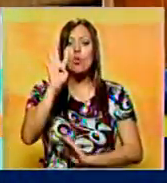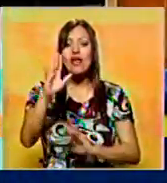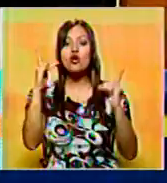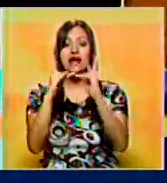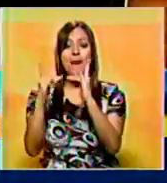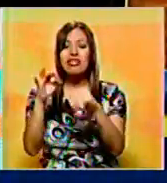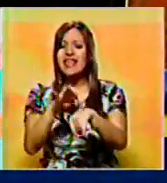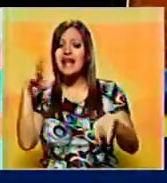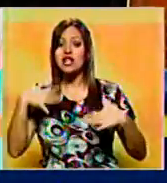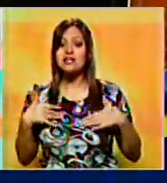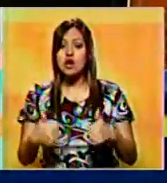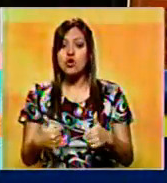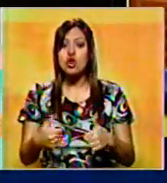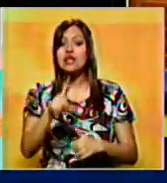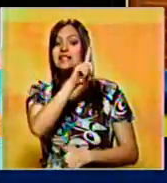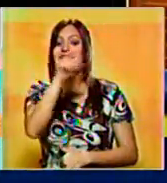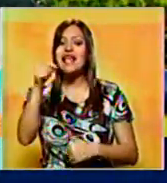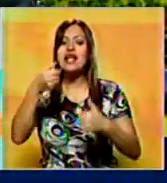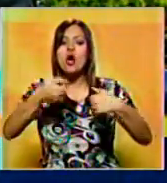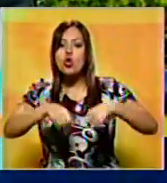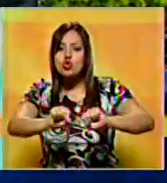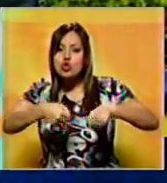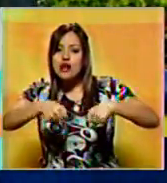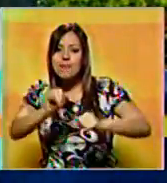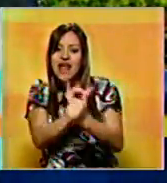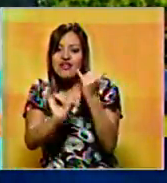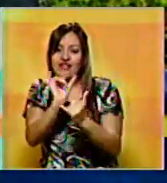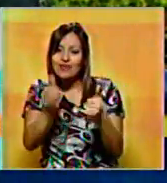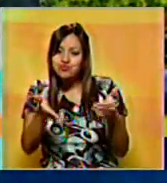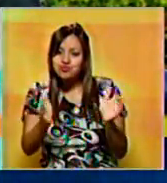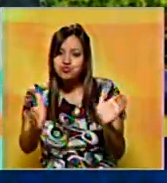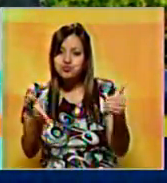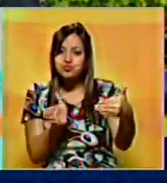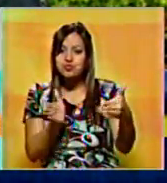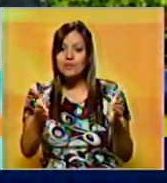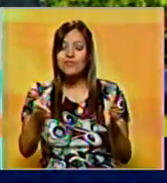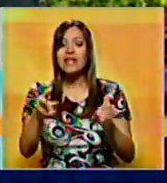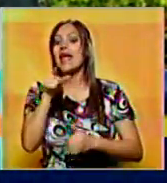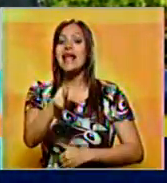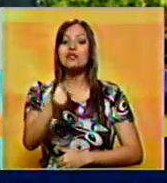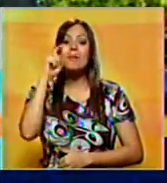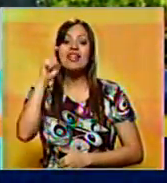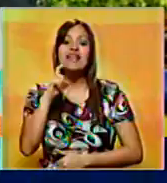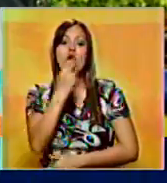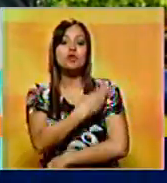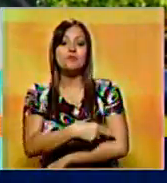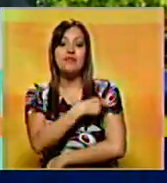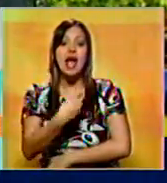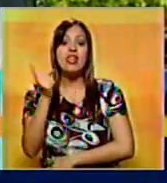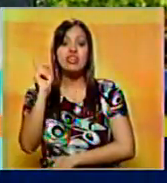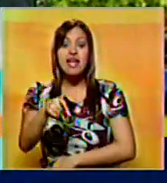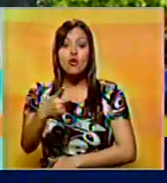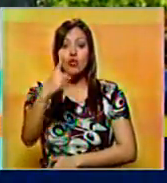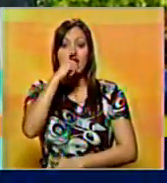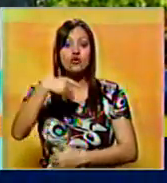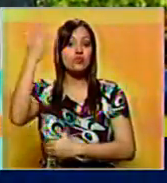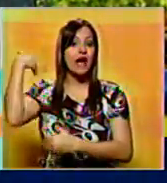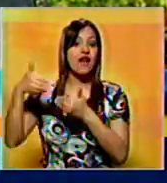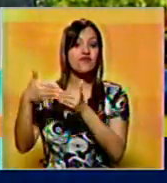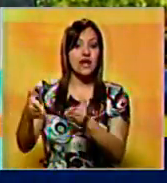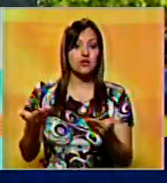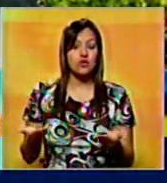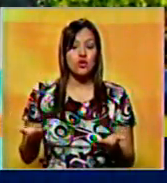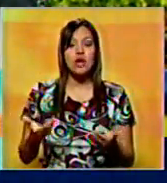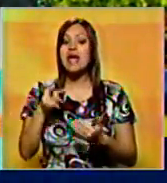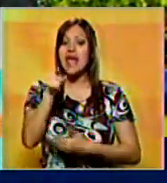cuidados intensivos y 100 cunas los enfermeros señalaron que esta maternidad debió haber sido reinaugurada hace más de un año recordaron que